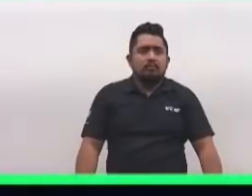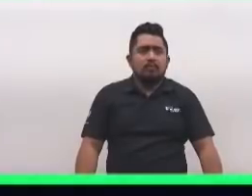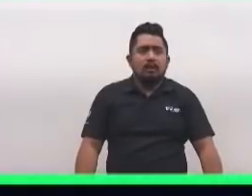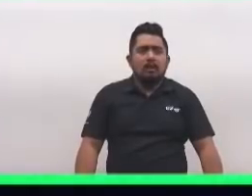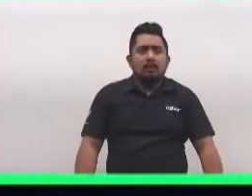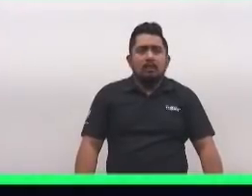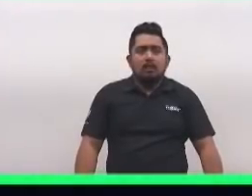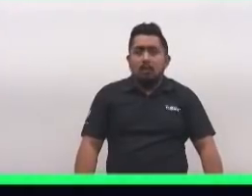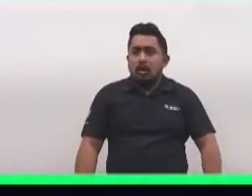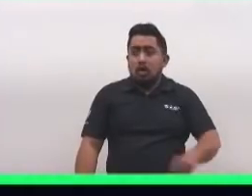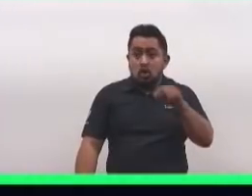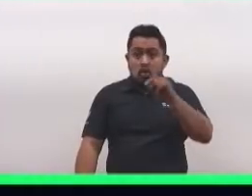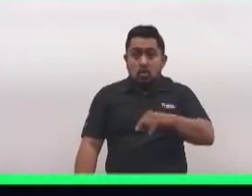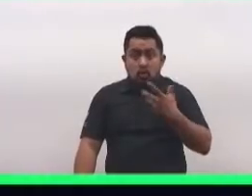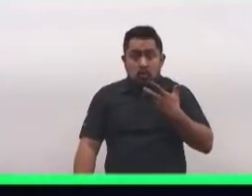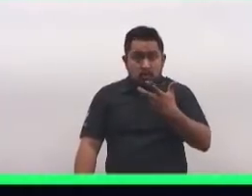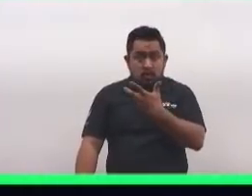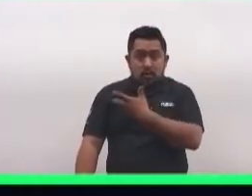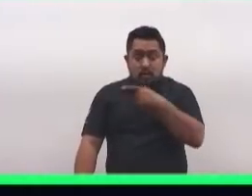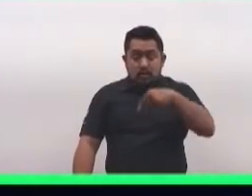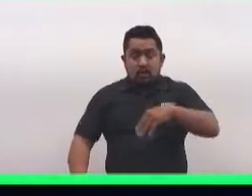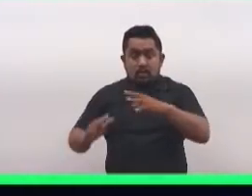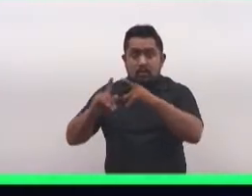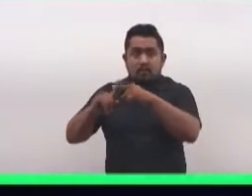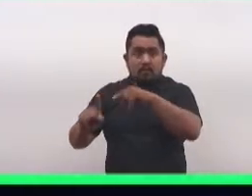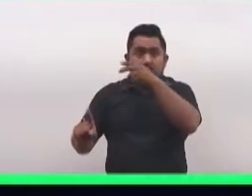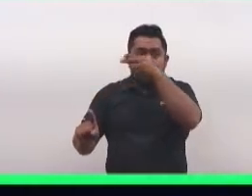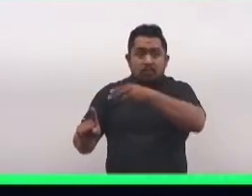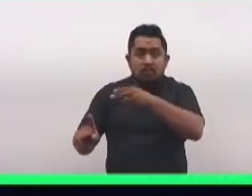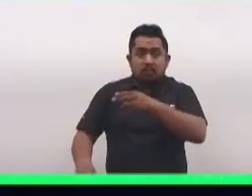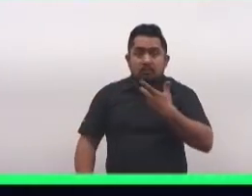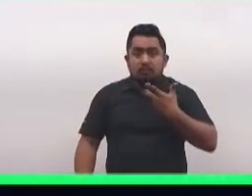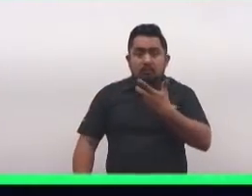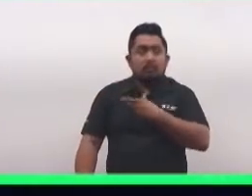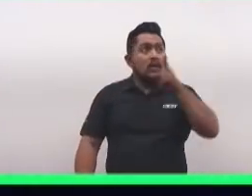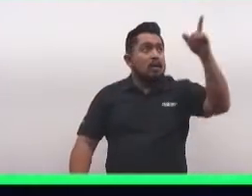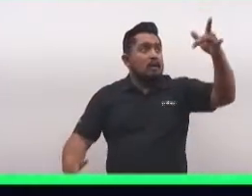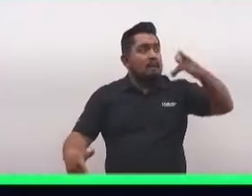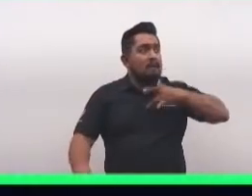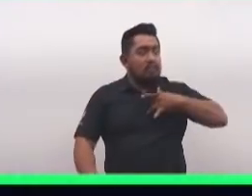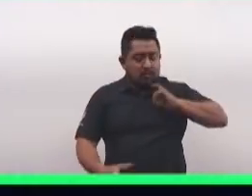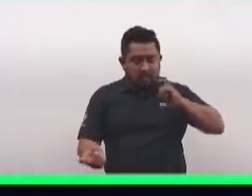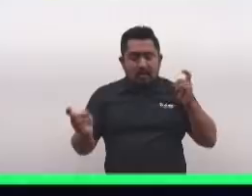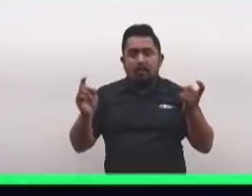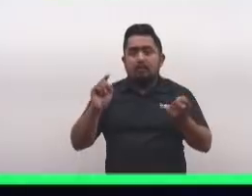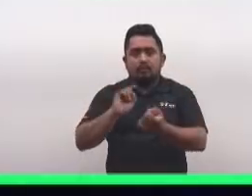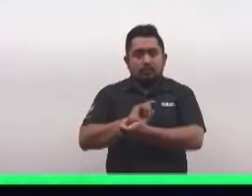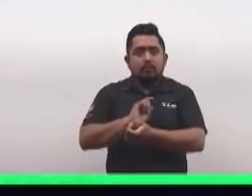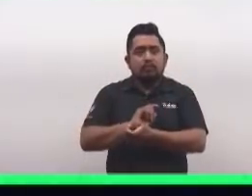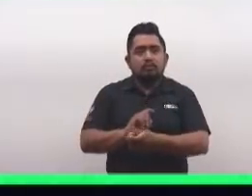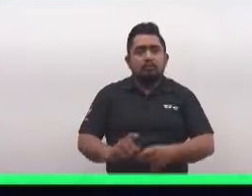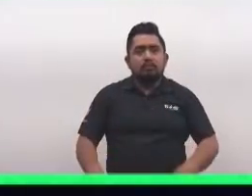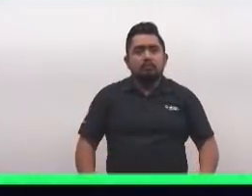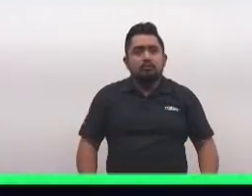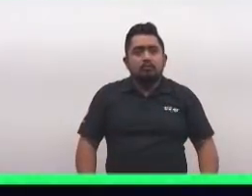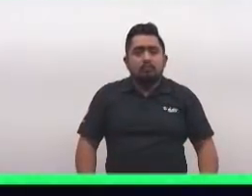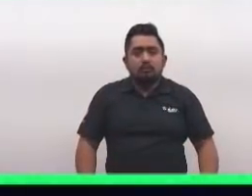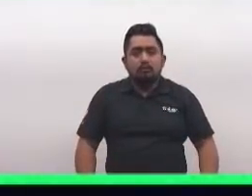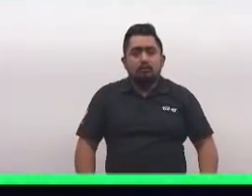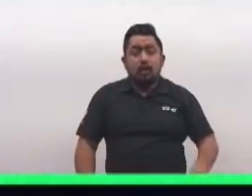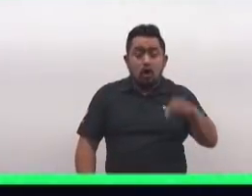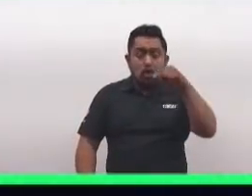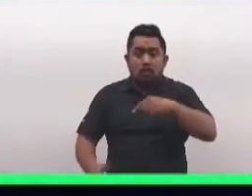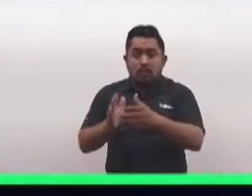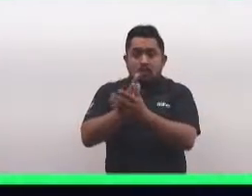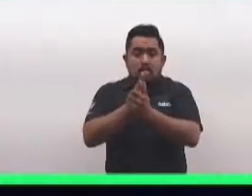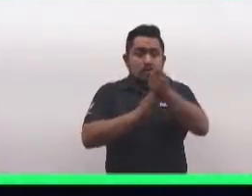es mi anhelo que esta iglesia no cambie tu vida es mi anhelo que dios cambie tuve y que el talento que te